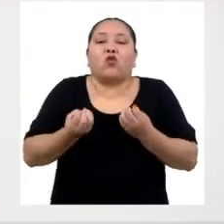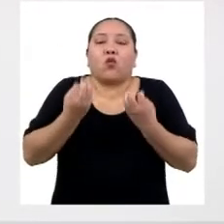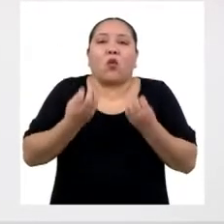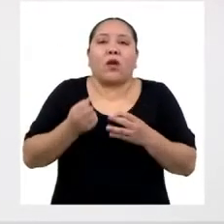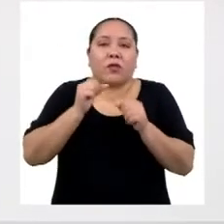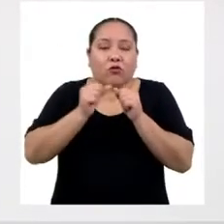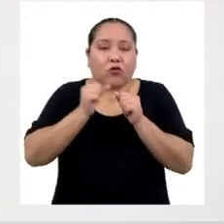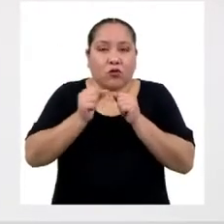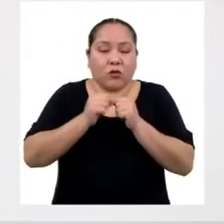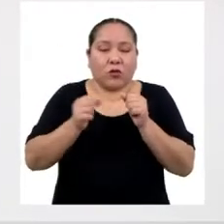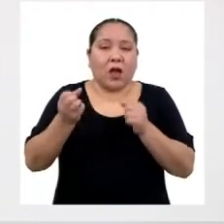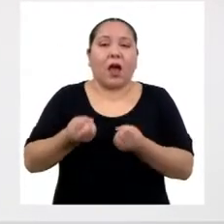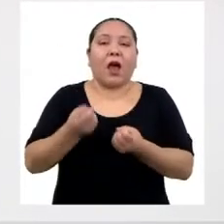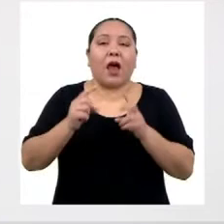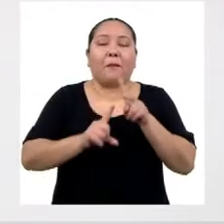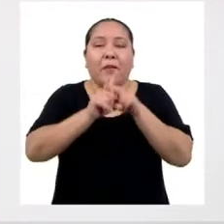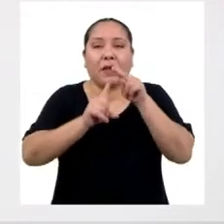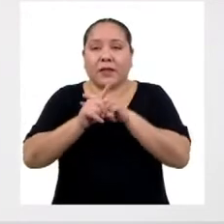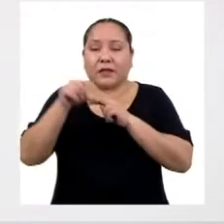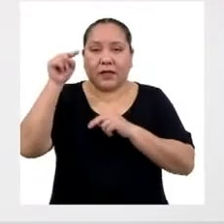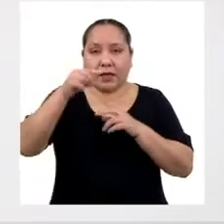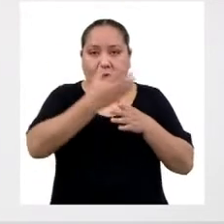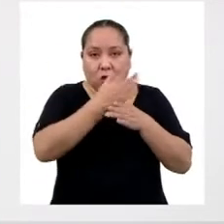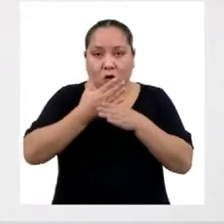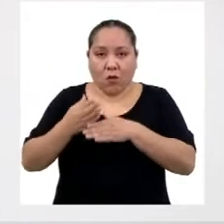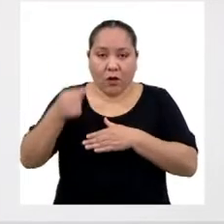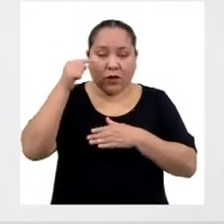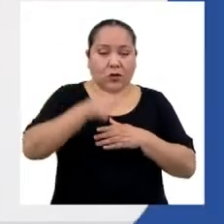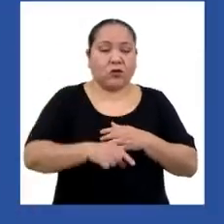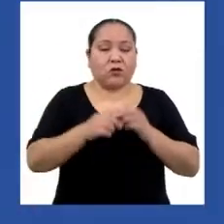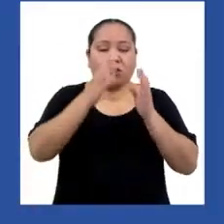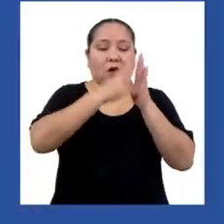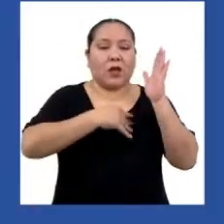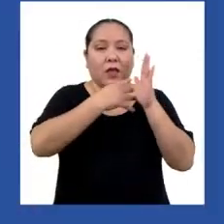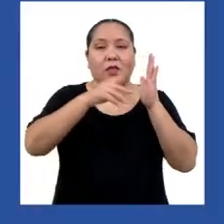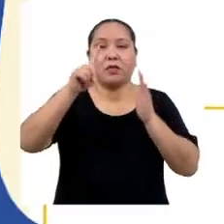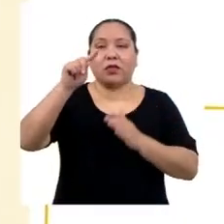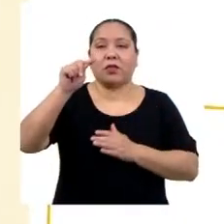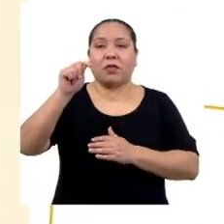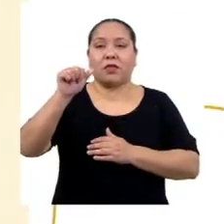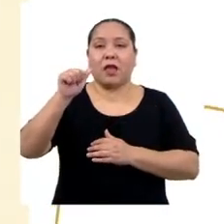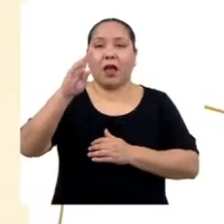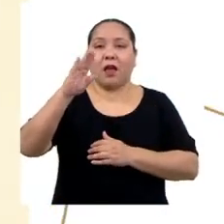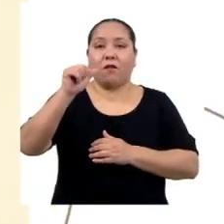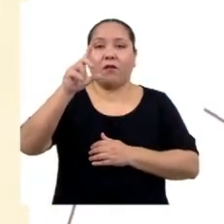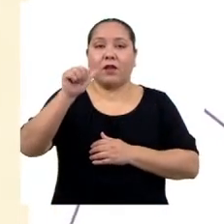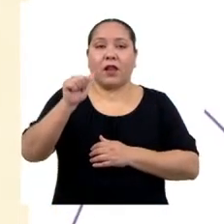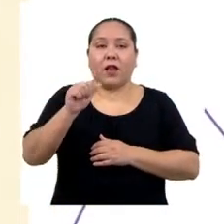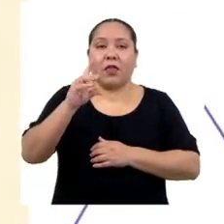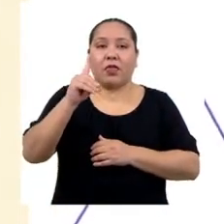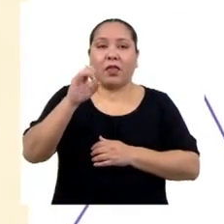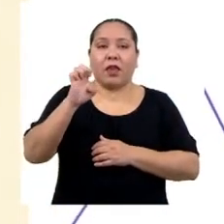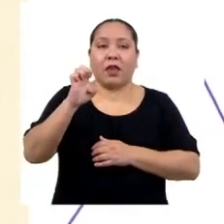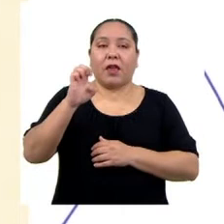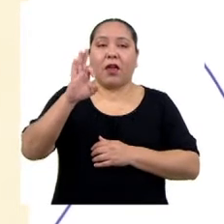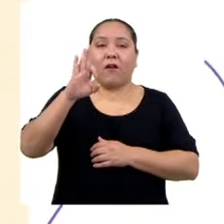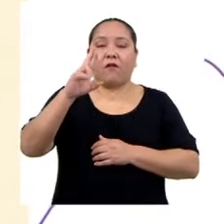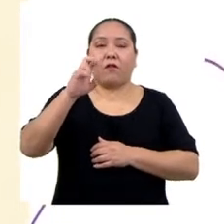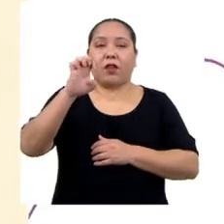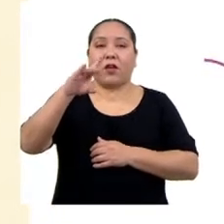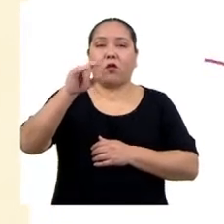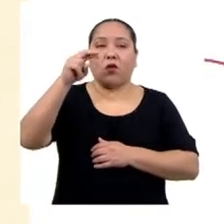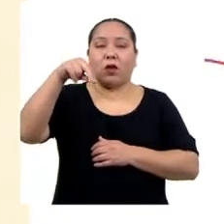estudio estadístico. Acá lo comparto en una tabla de frecuencia. ¿Cuál es el principal motivo de